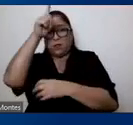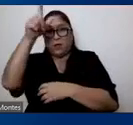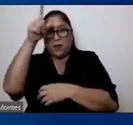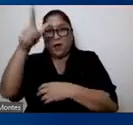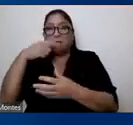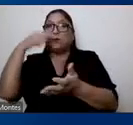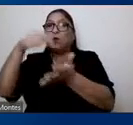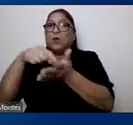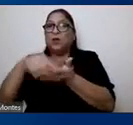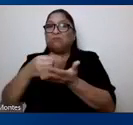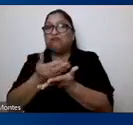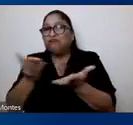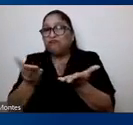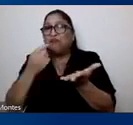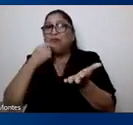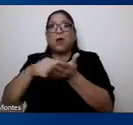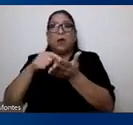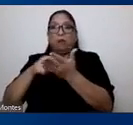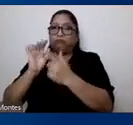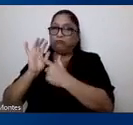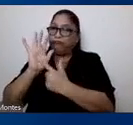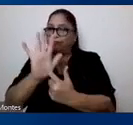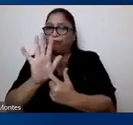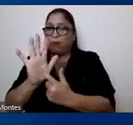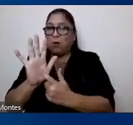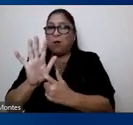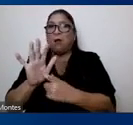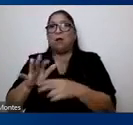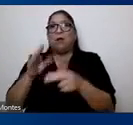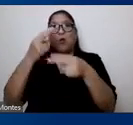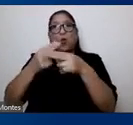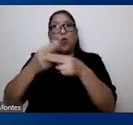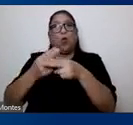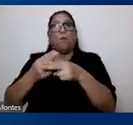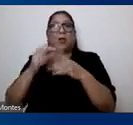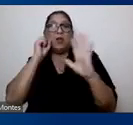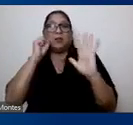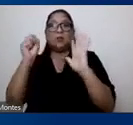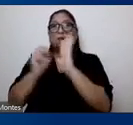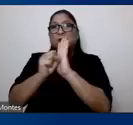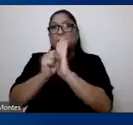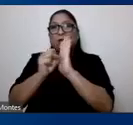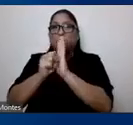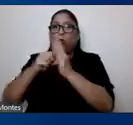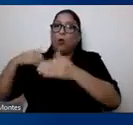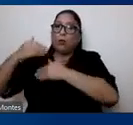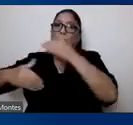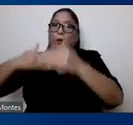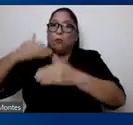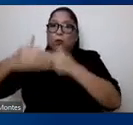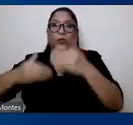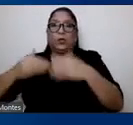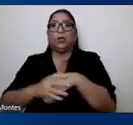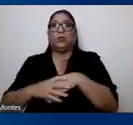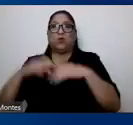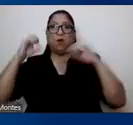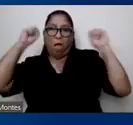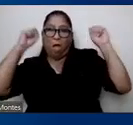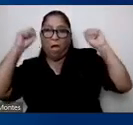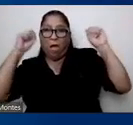lo tanto era la figura más icónica y simbólica del proceso revolucionario de